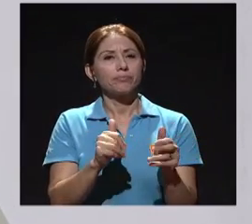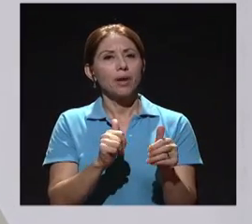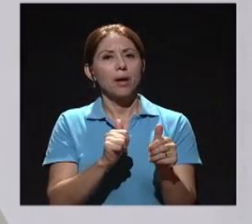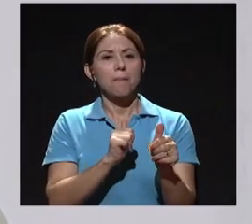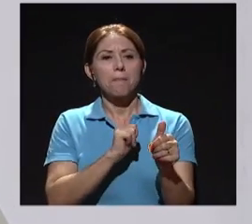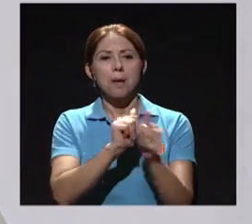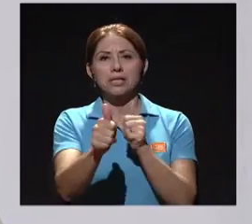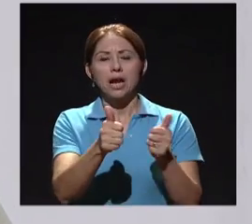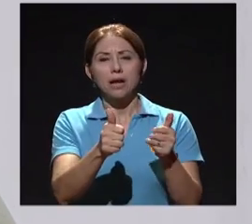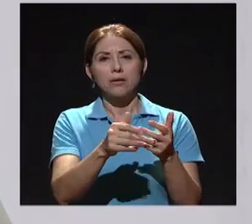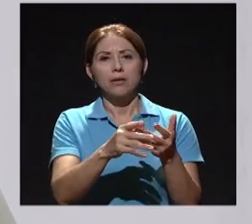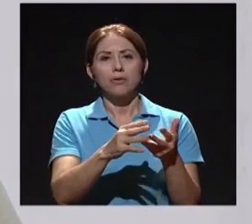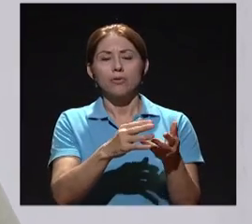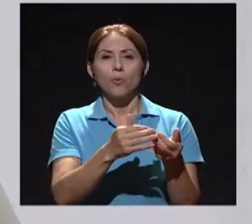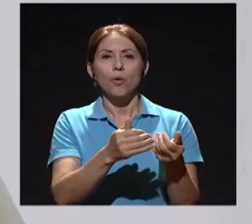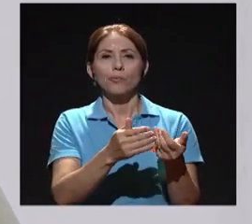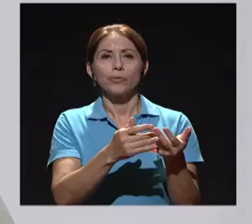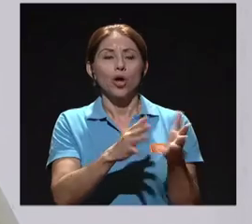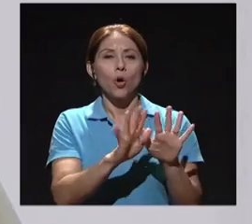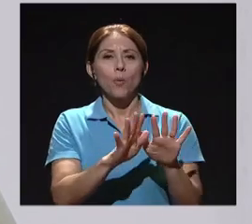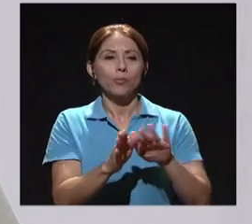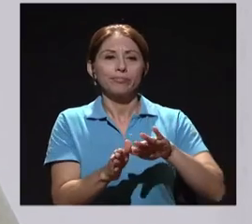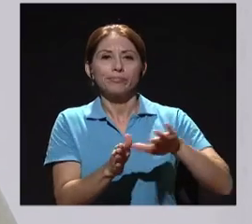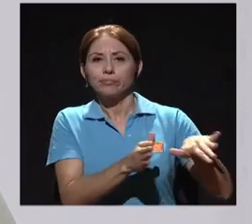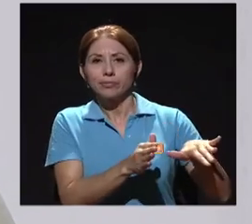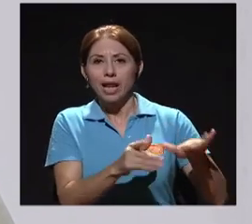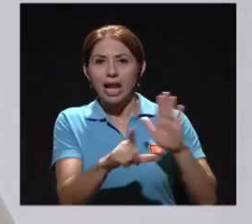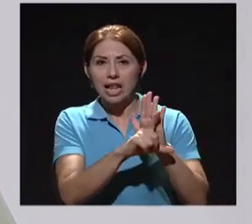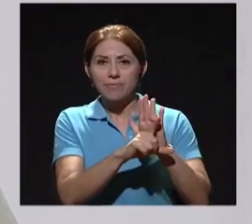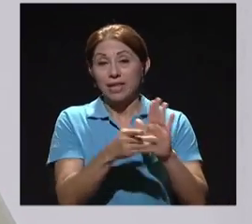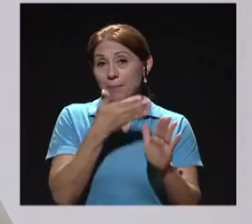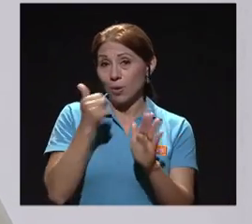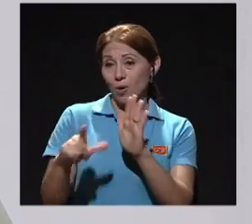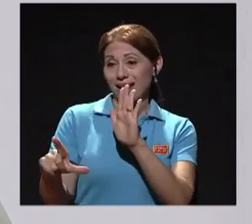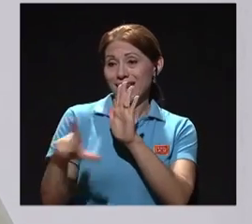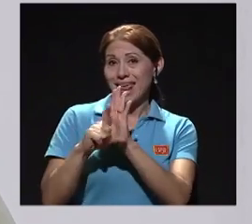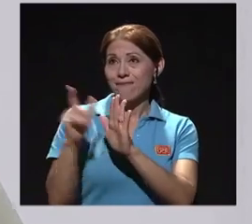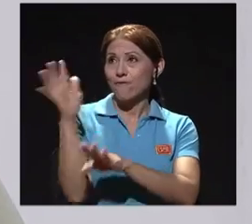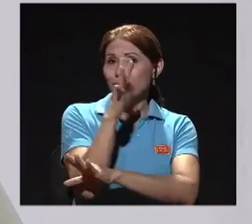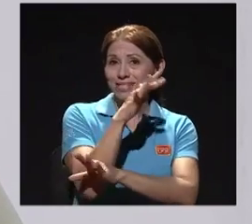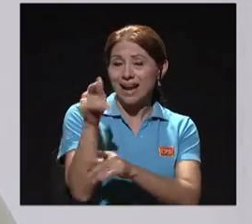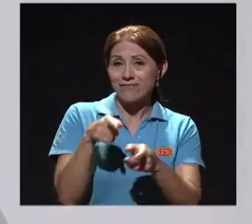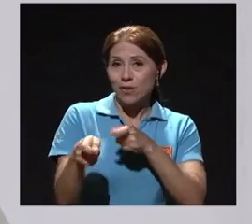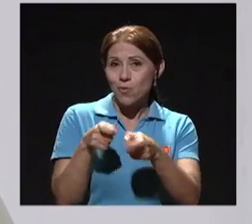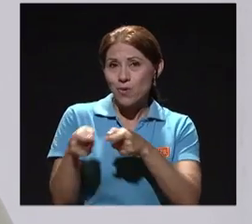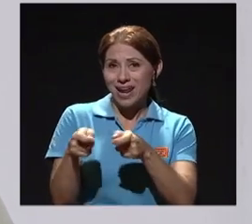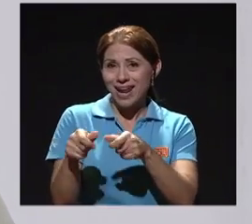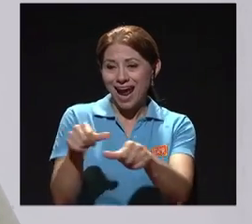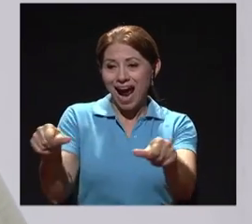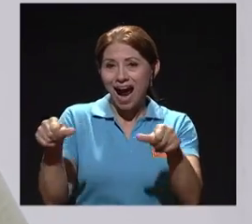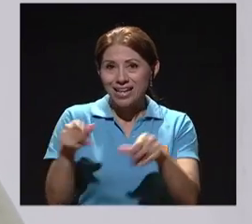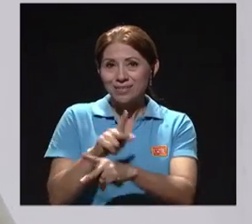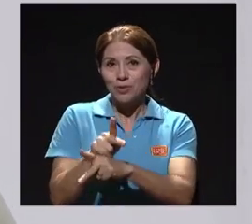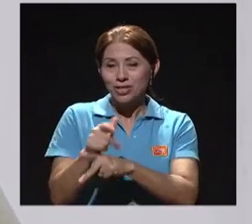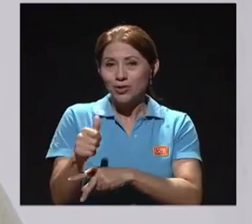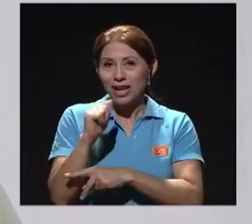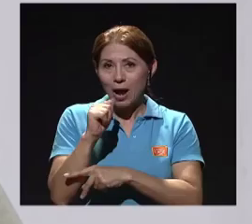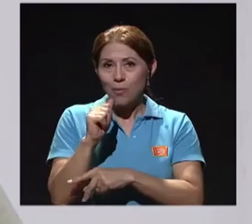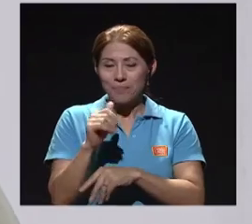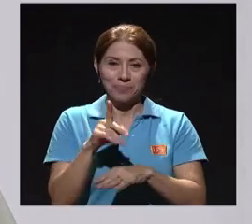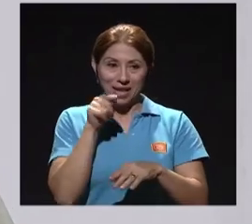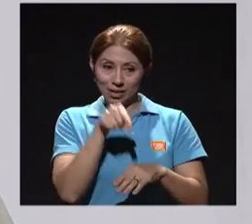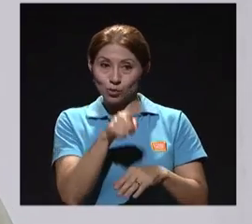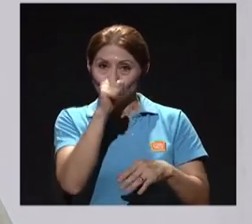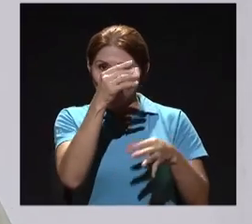que sea la ley forestal la que regule la lo de las áreas de protección hay posiciones que no que más bien quieren entrar